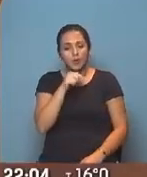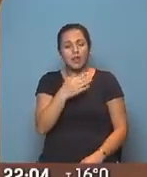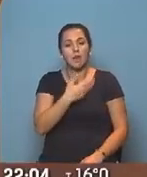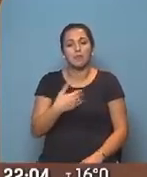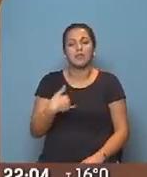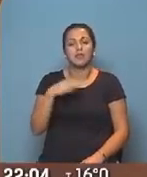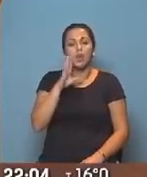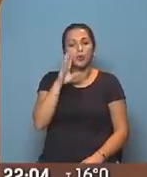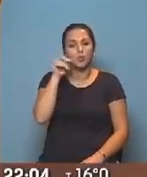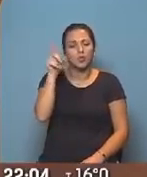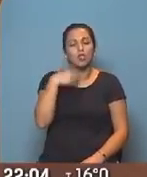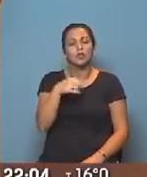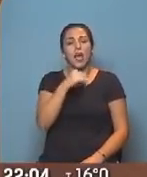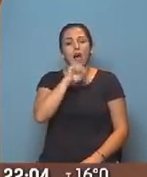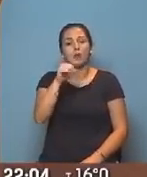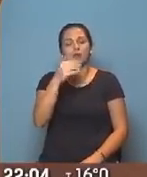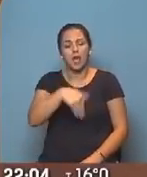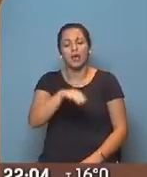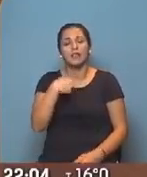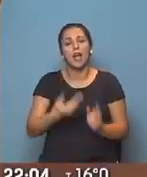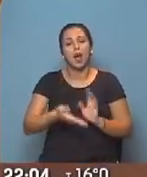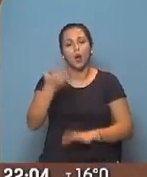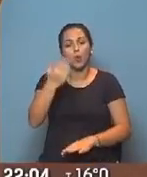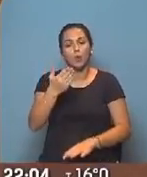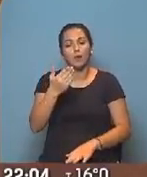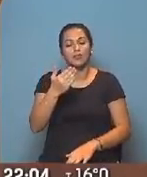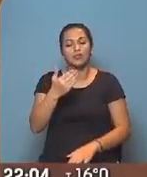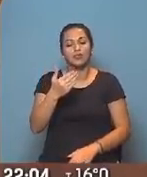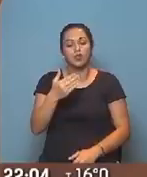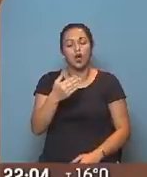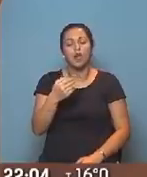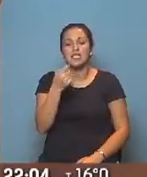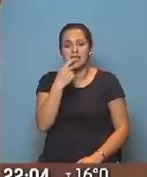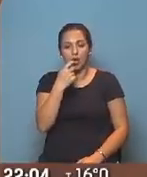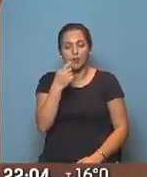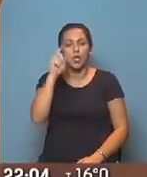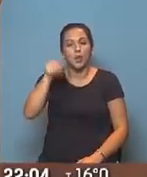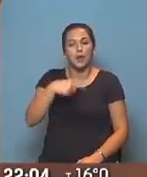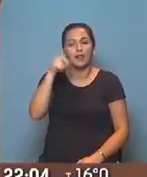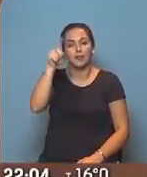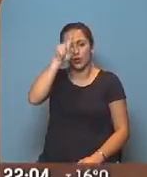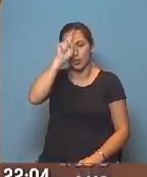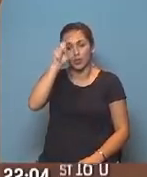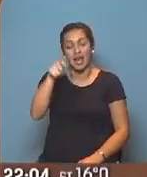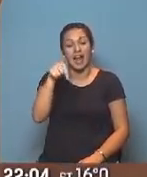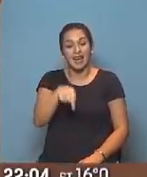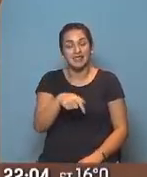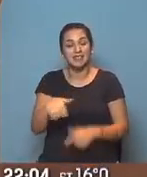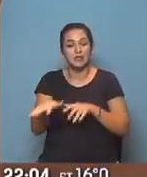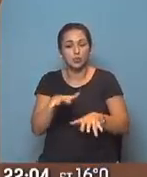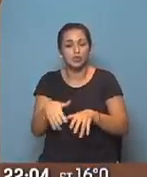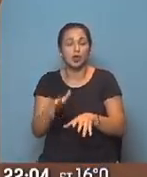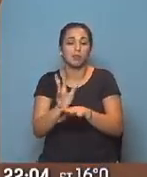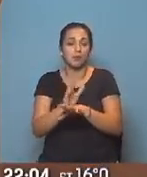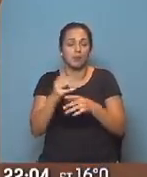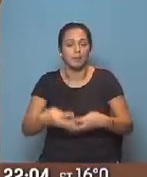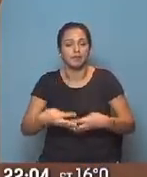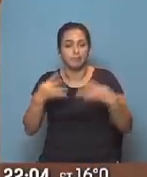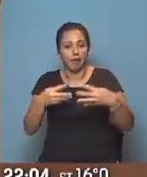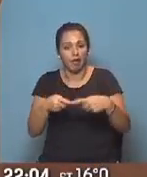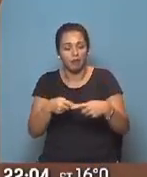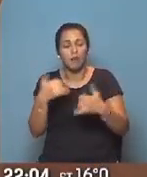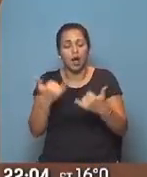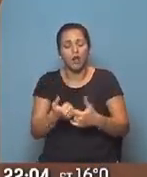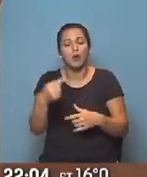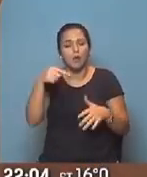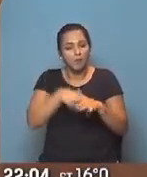Trump anunciaba el aumento a los aranceles del acero y el aluminio turcos. Esta guerra comercial asimétrica tiene un trasfondo diplomático